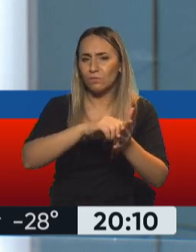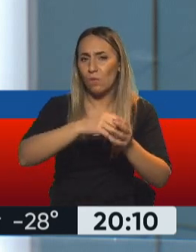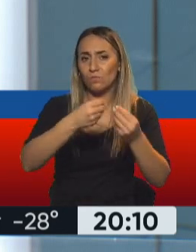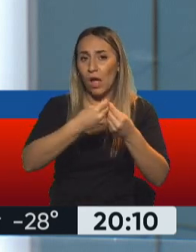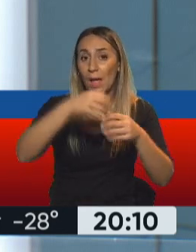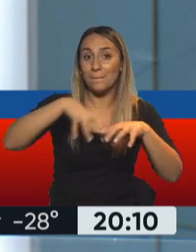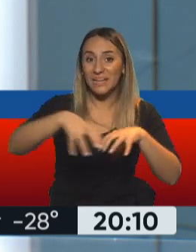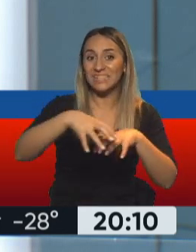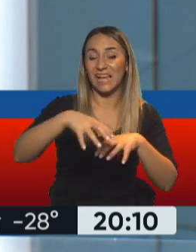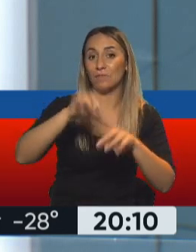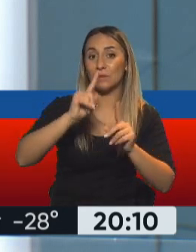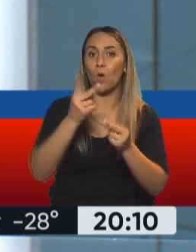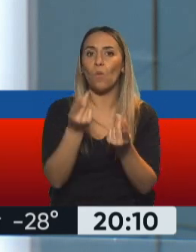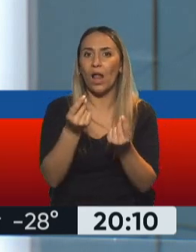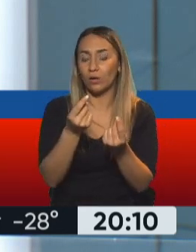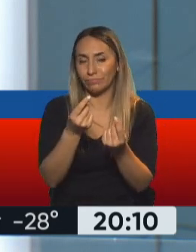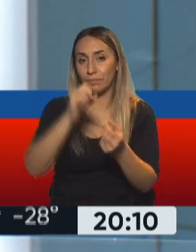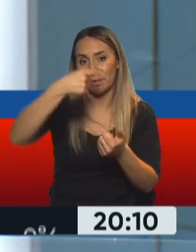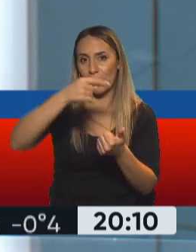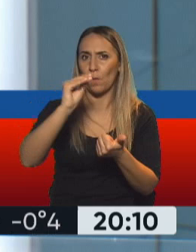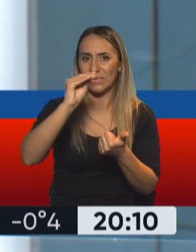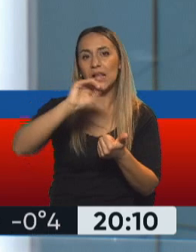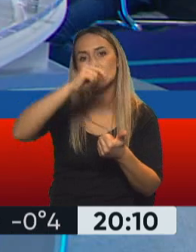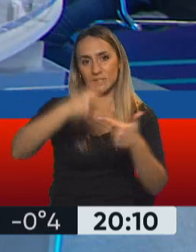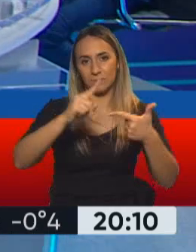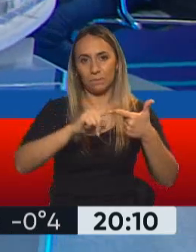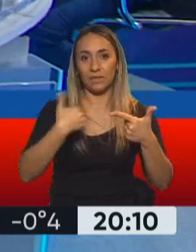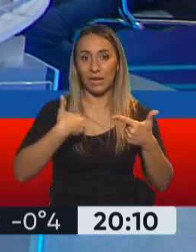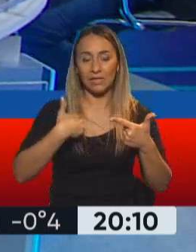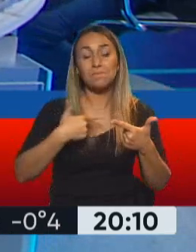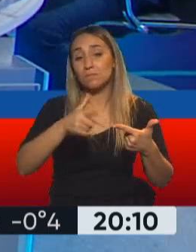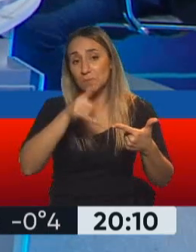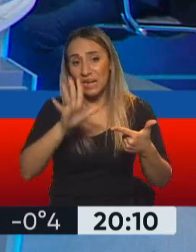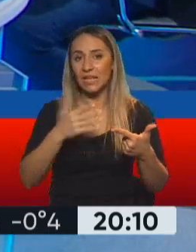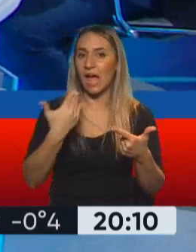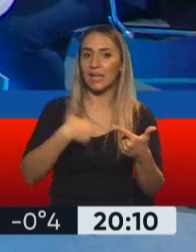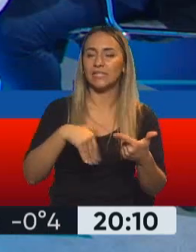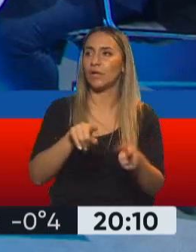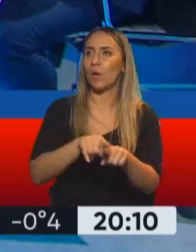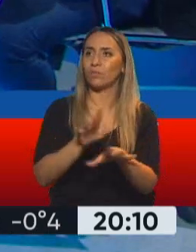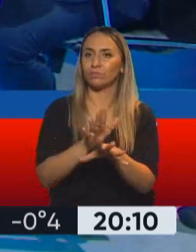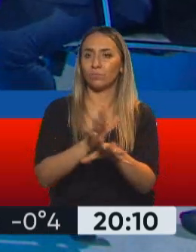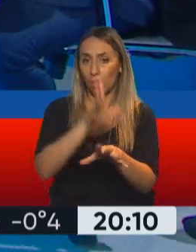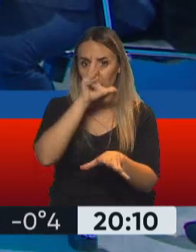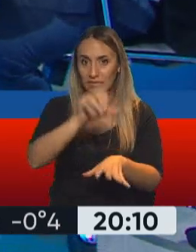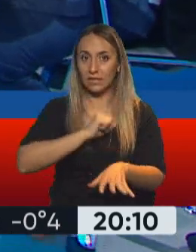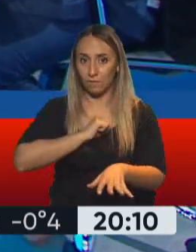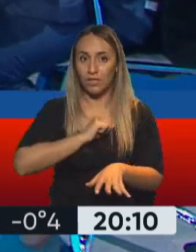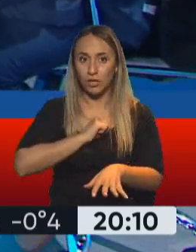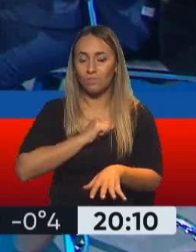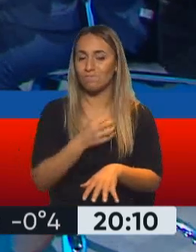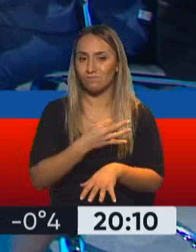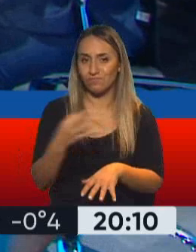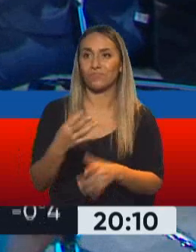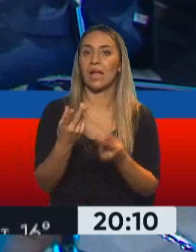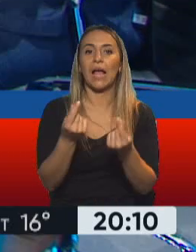¿no? Esto es importante, detrás de Brasil. Y pone, me parece que a mí, al país en un desafío, ¿no? Por un lado, decir, bueno, efectivamente, acá hay